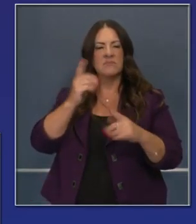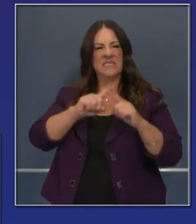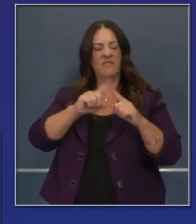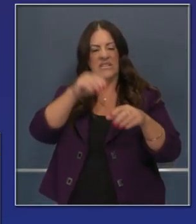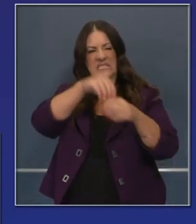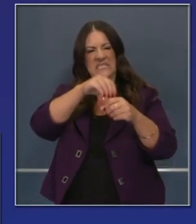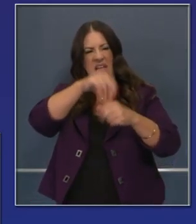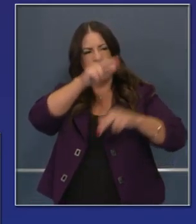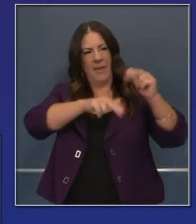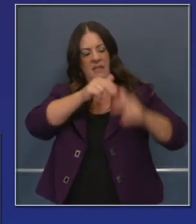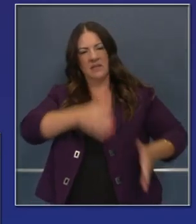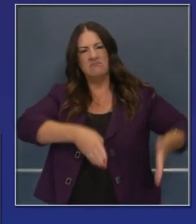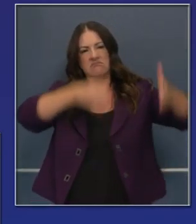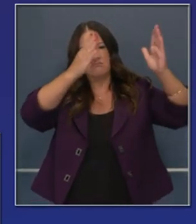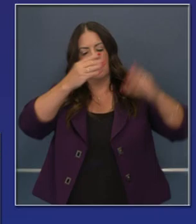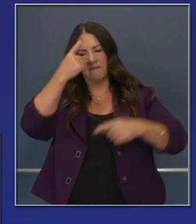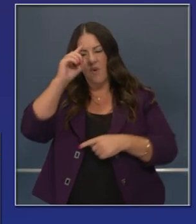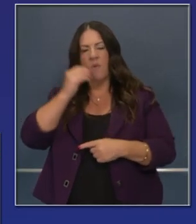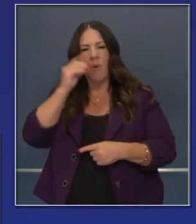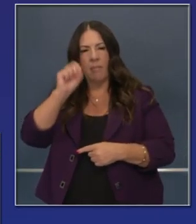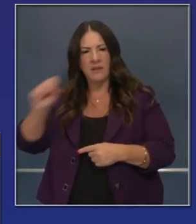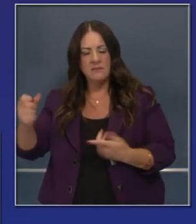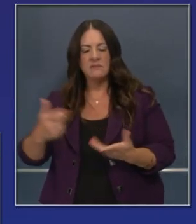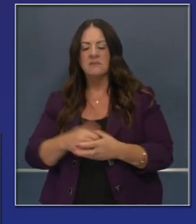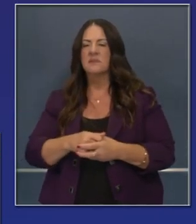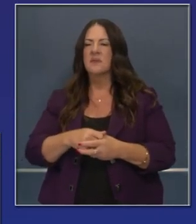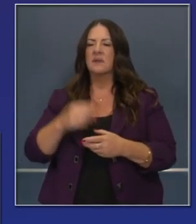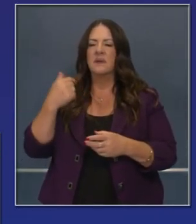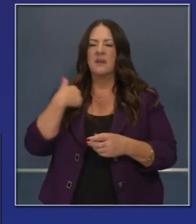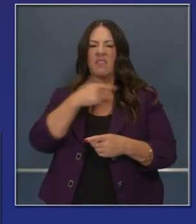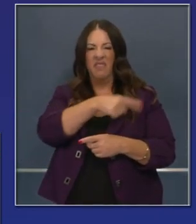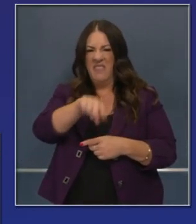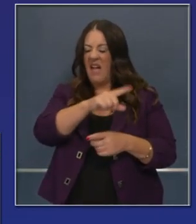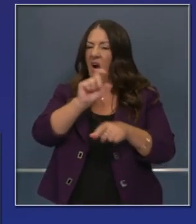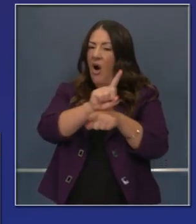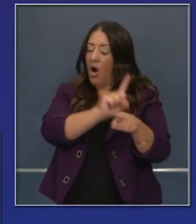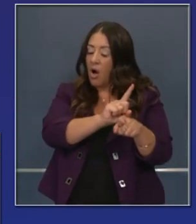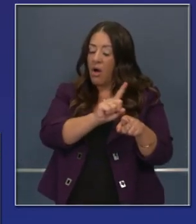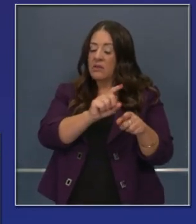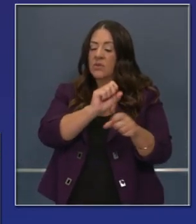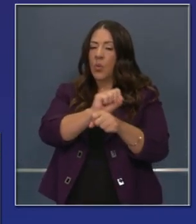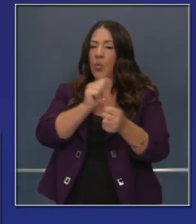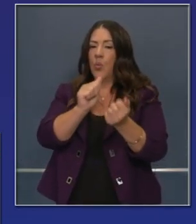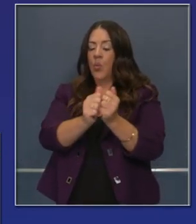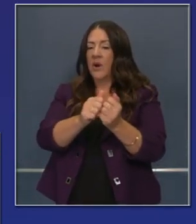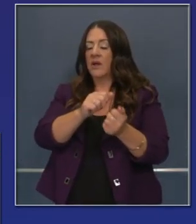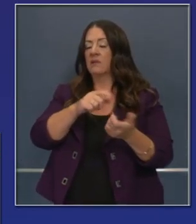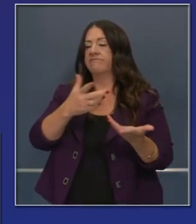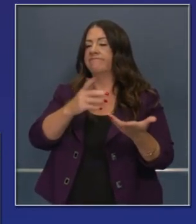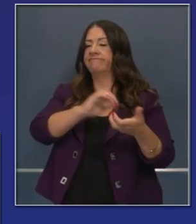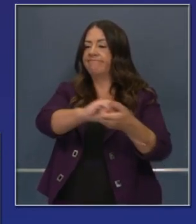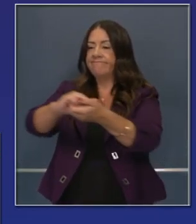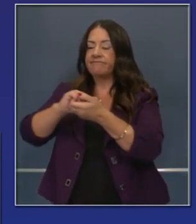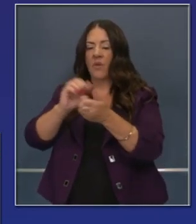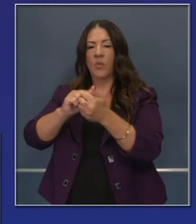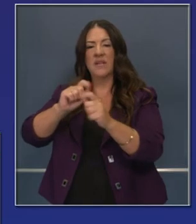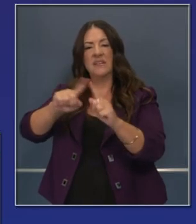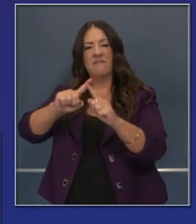departamentos. Este es un área de enfoque, de innovación, incluyendo sociedades que avanzamos con los indios de Savannah